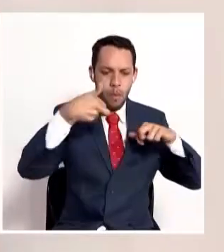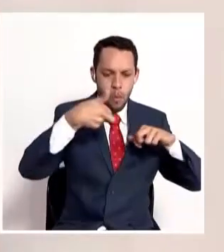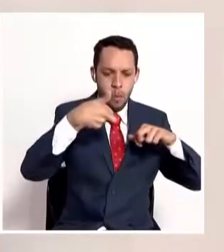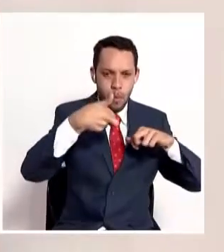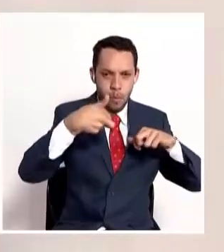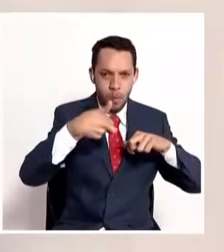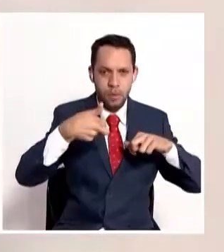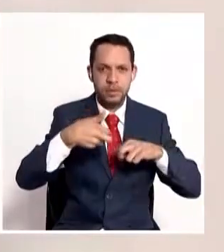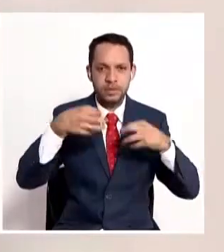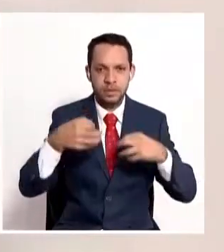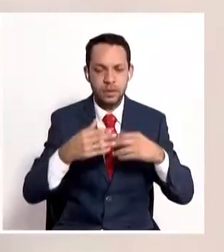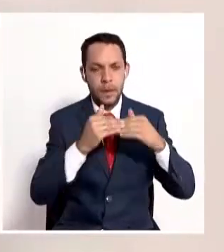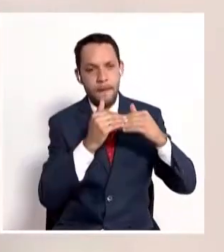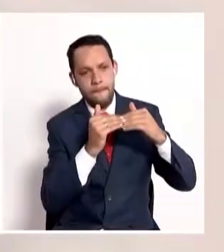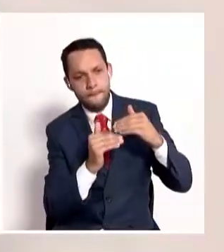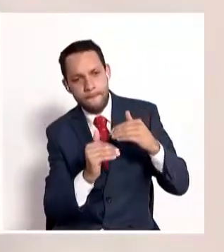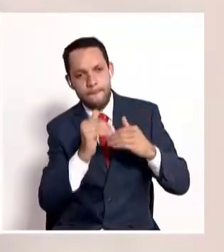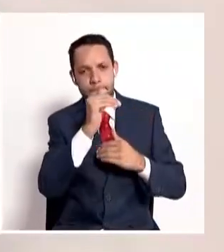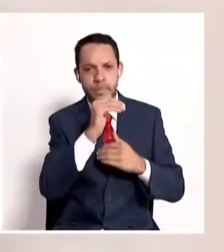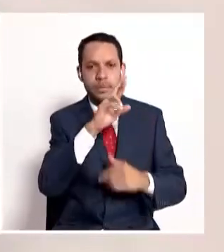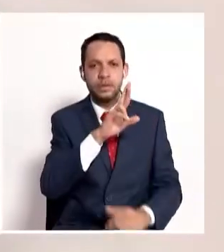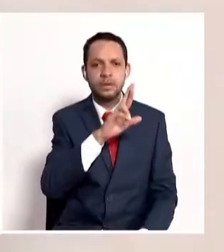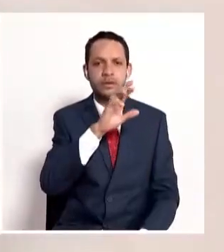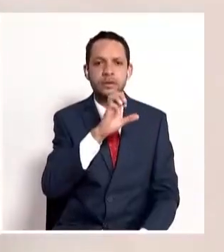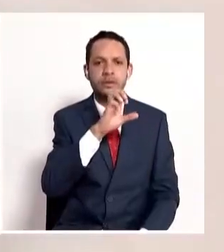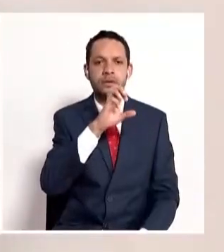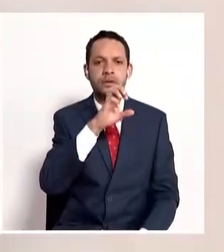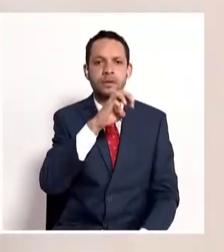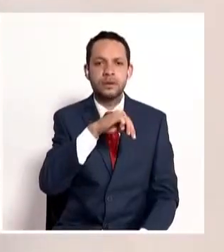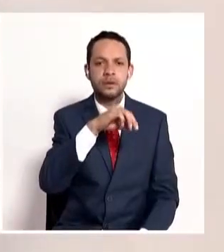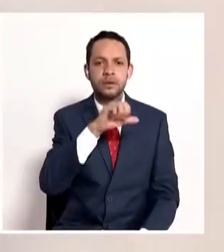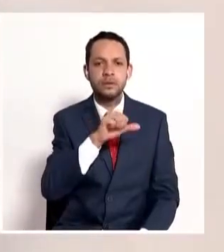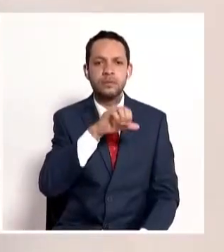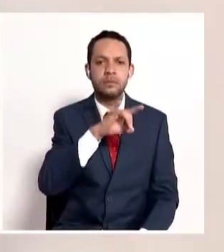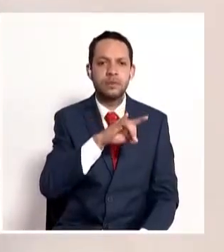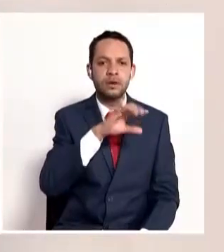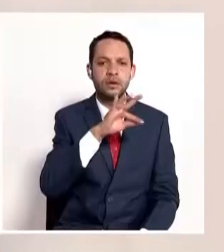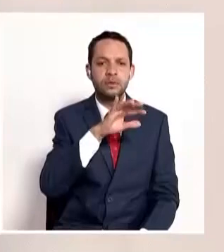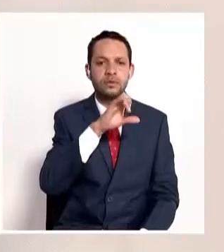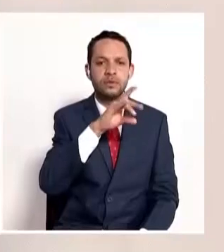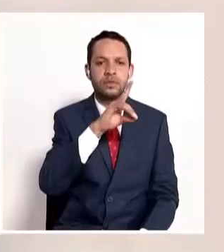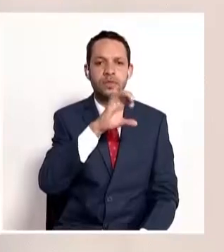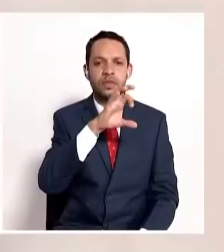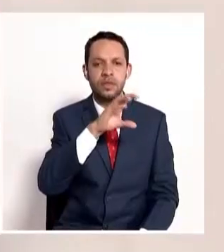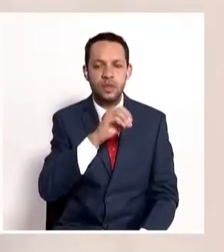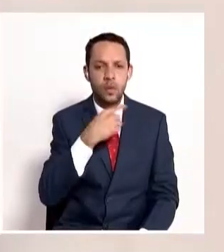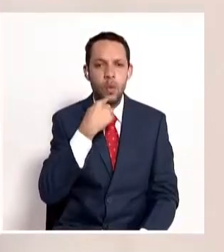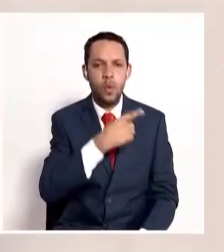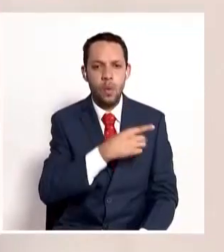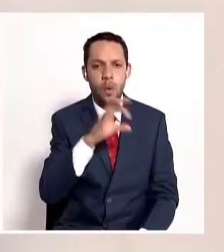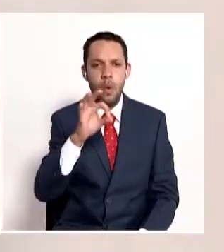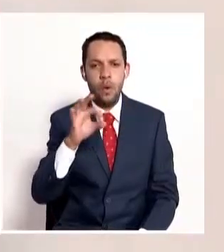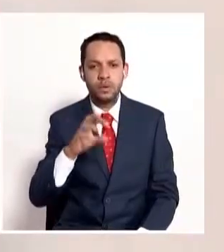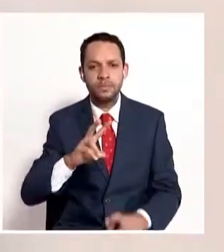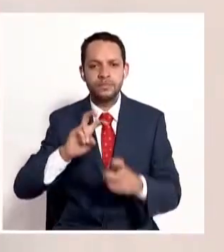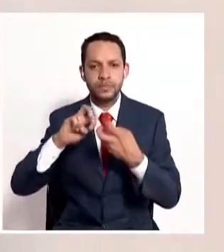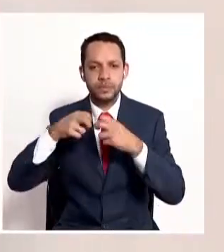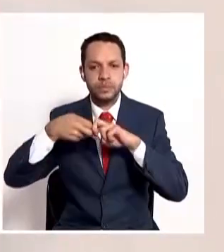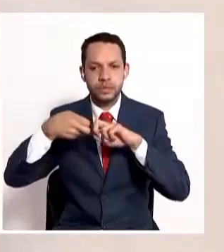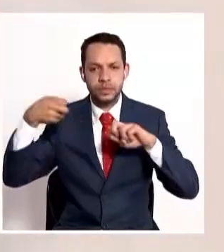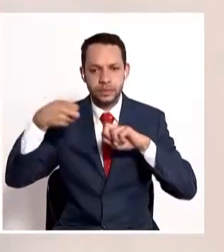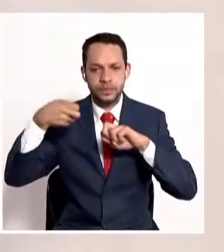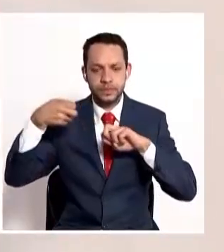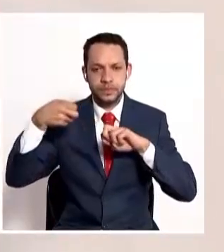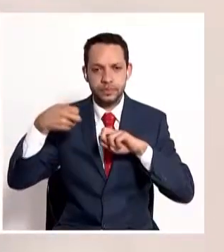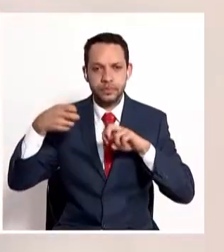reumatoideo elevado ya nos dice que es el sistema inmunológico esas defensas están yendo a atacar las articulaciones y es